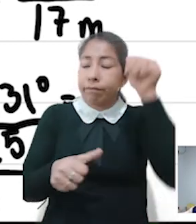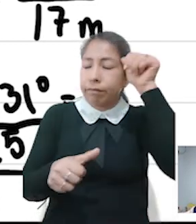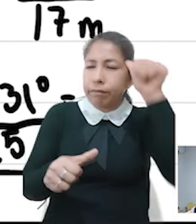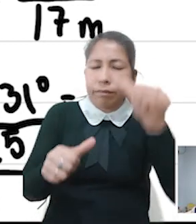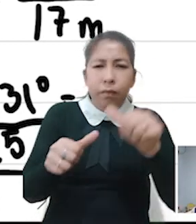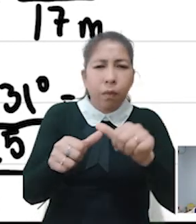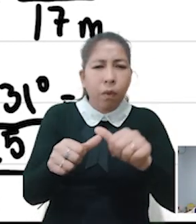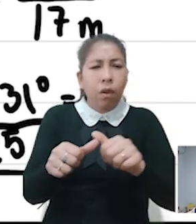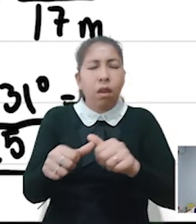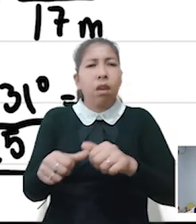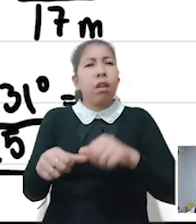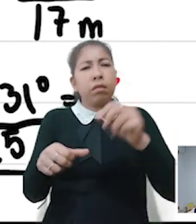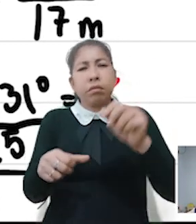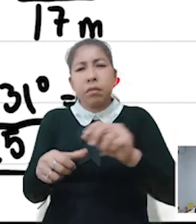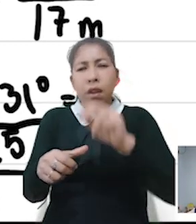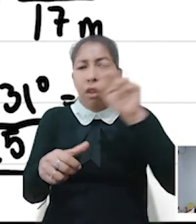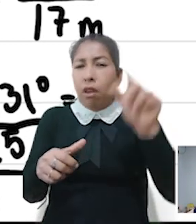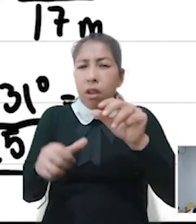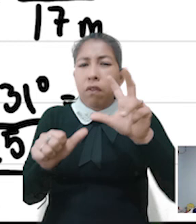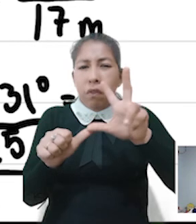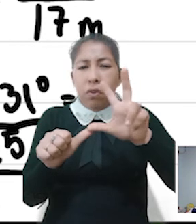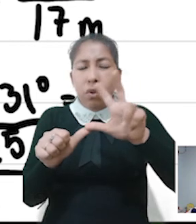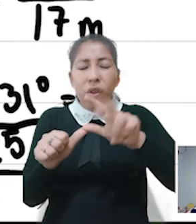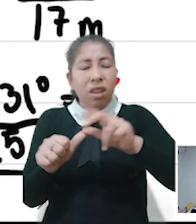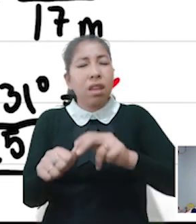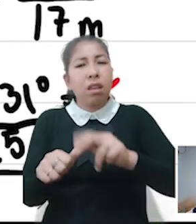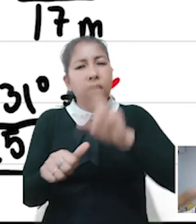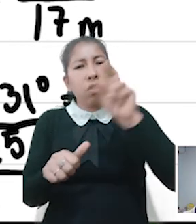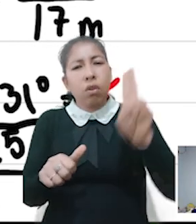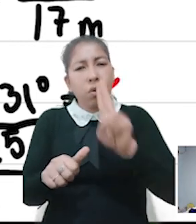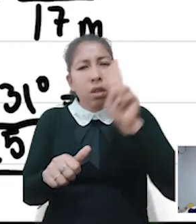cualquier triángulo rectángulo siempre y cuando contemos con al